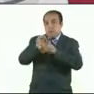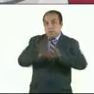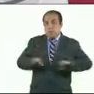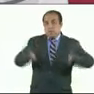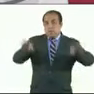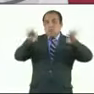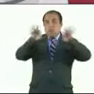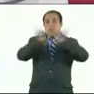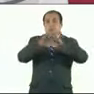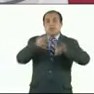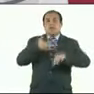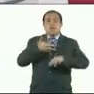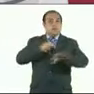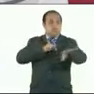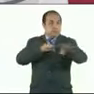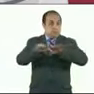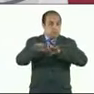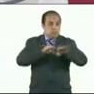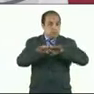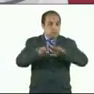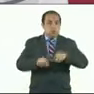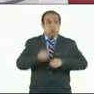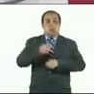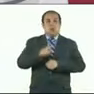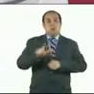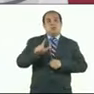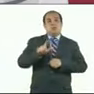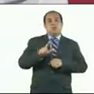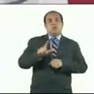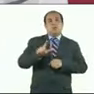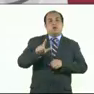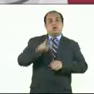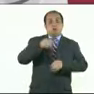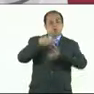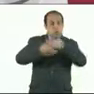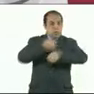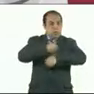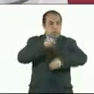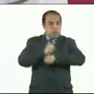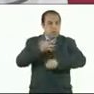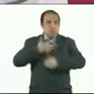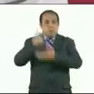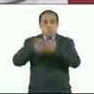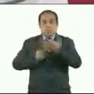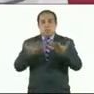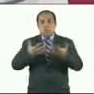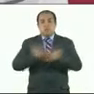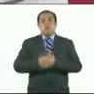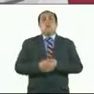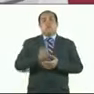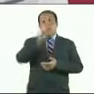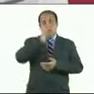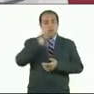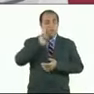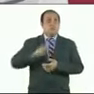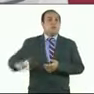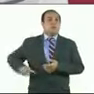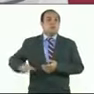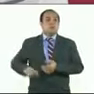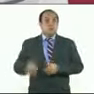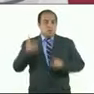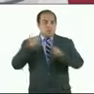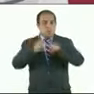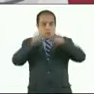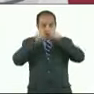que significa estar trabajando todas las semanas bajo la estrategia que creó la jefa de gobierno para atender